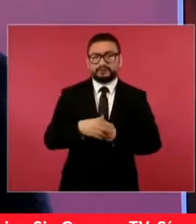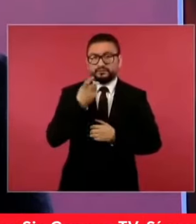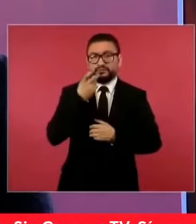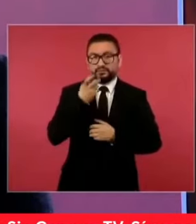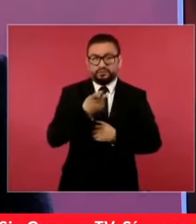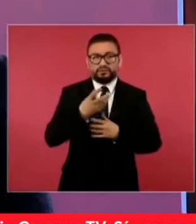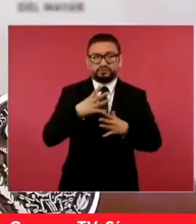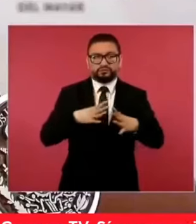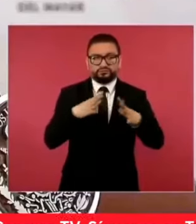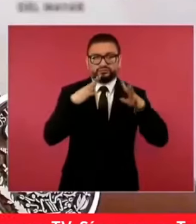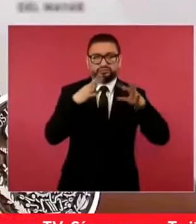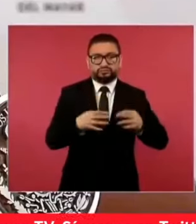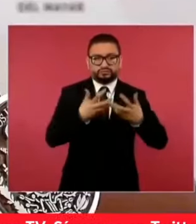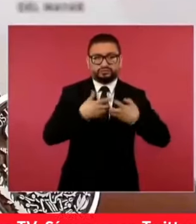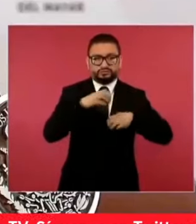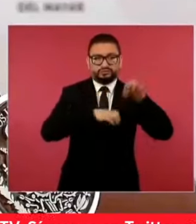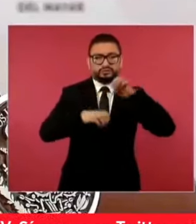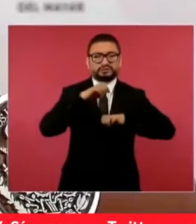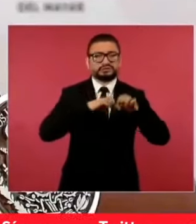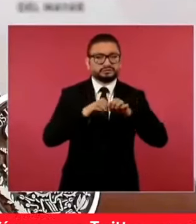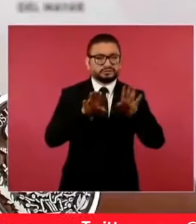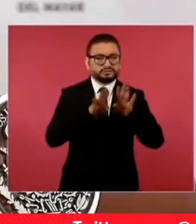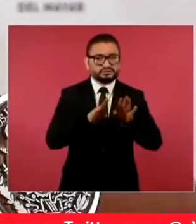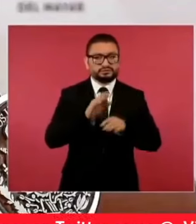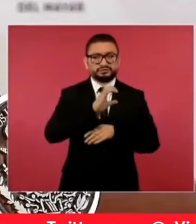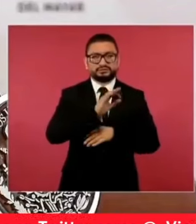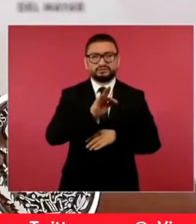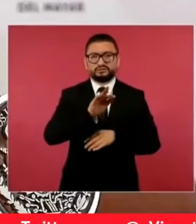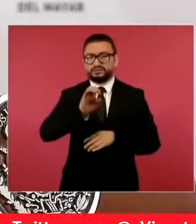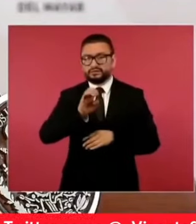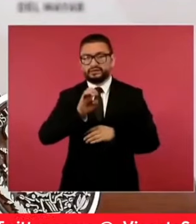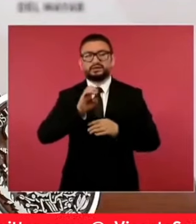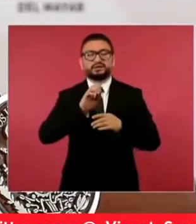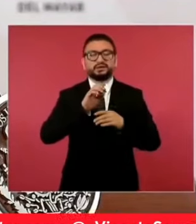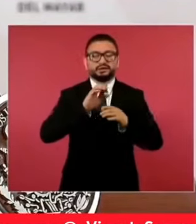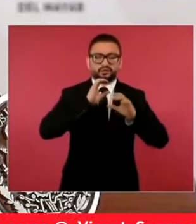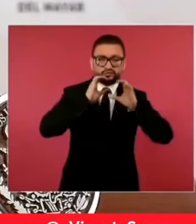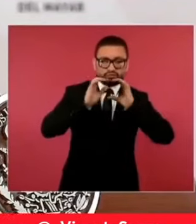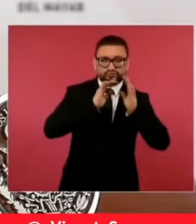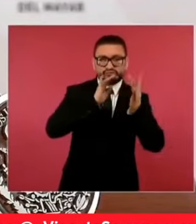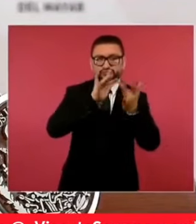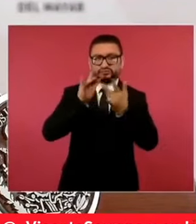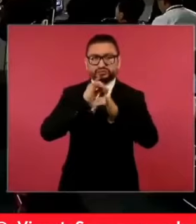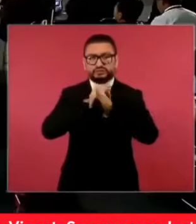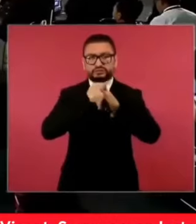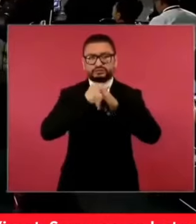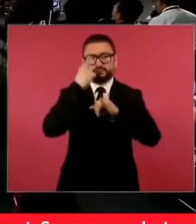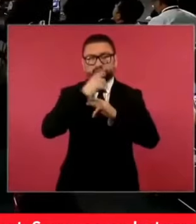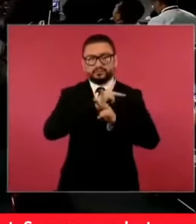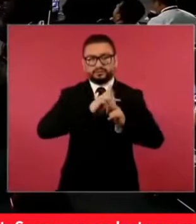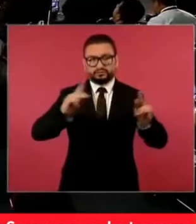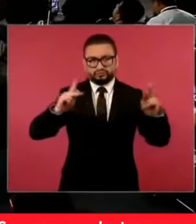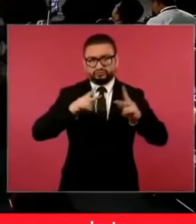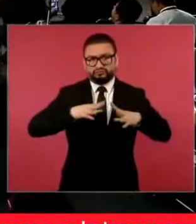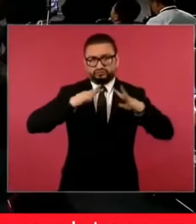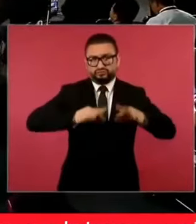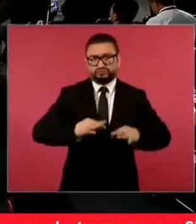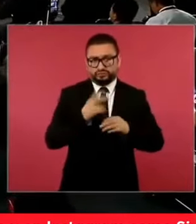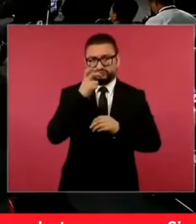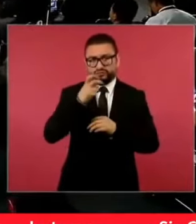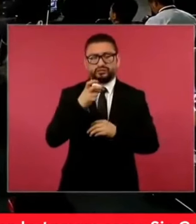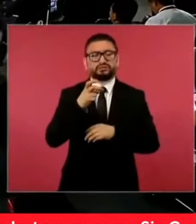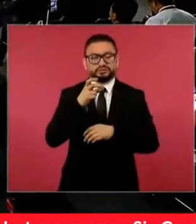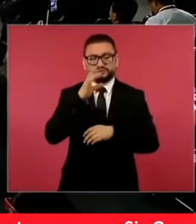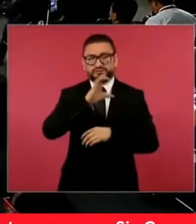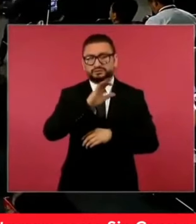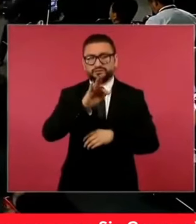se crea la empresa productiva subsidiaria CFE Telecomunicaciones e Internet para Todos, arropada por la Comisión